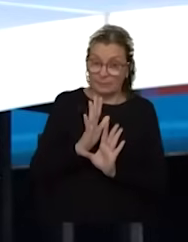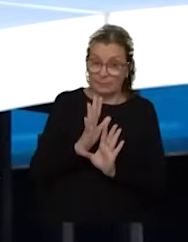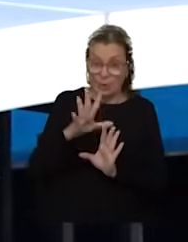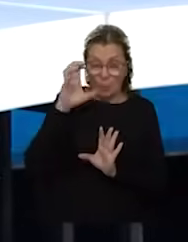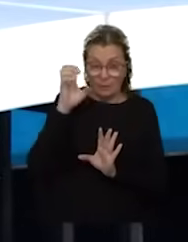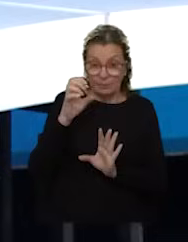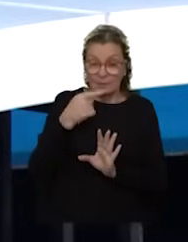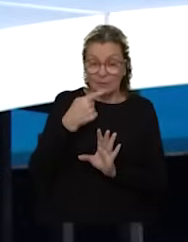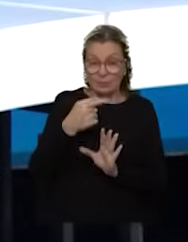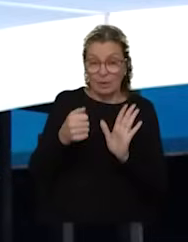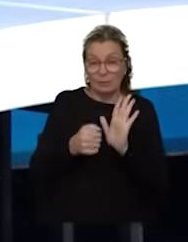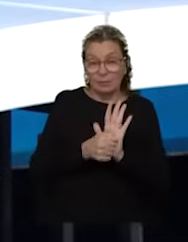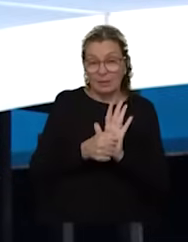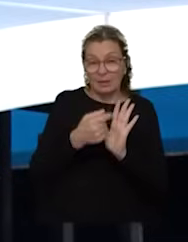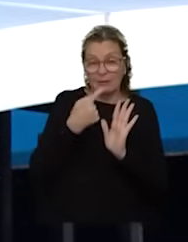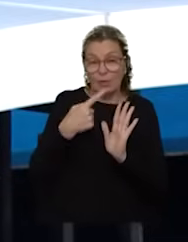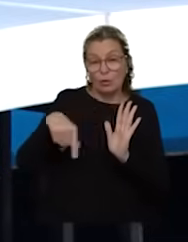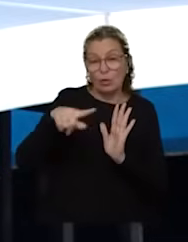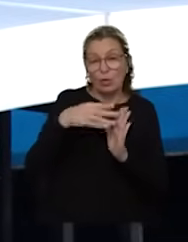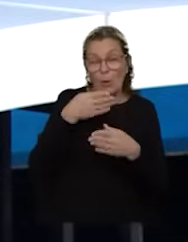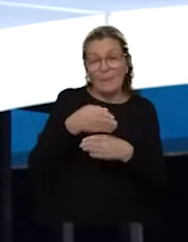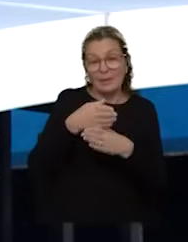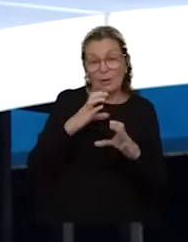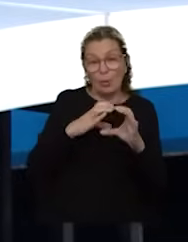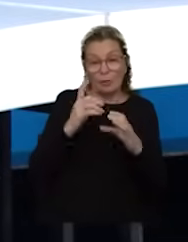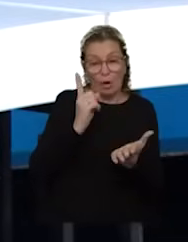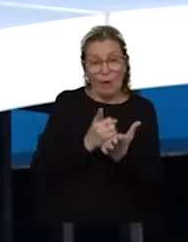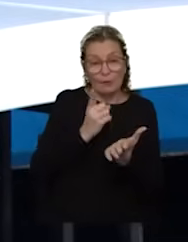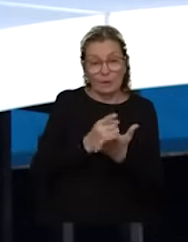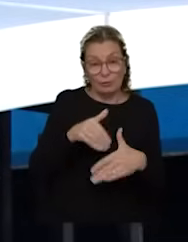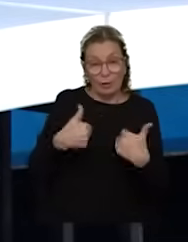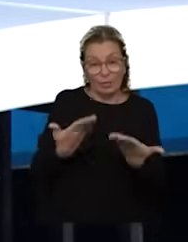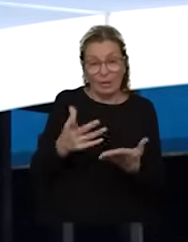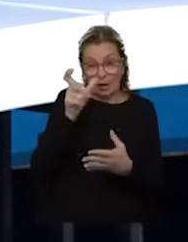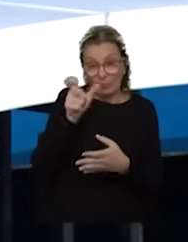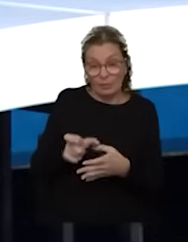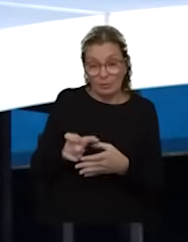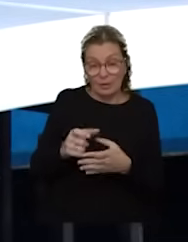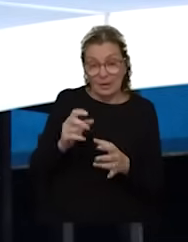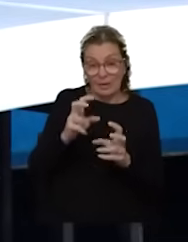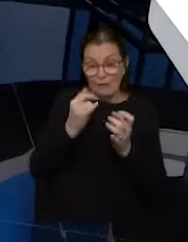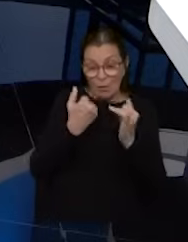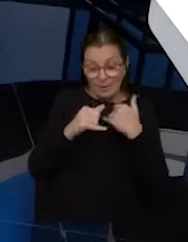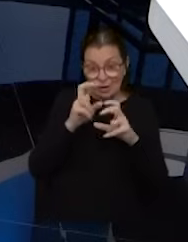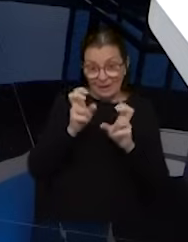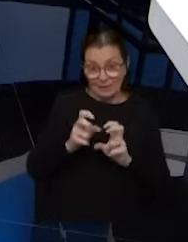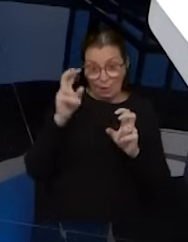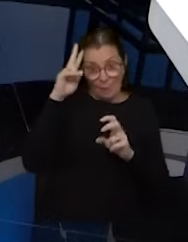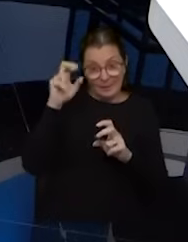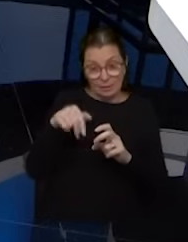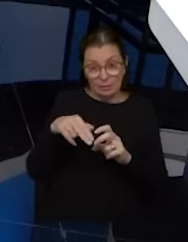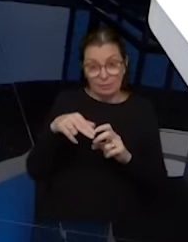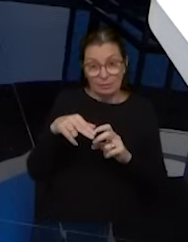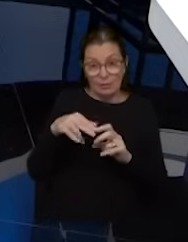recuerdo el artículo rea que todos los medios de comunicación tienen El Deber de brindar a los ciudadanos información análisis opiniones como comentarios y